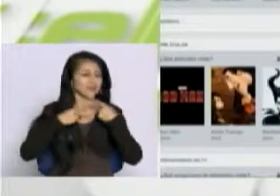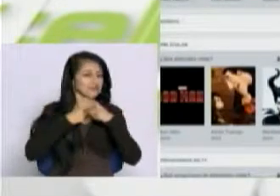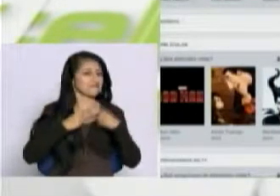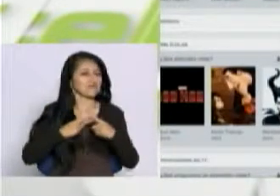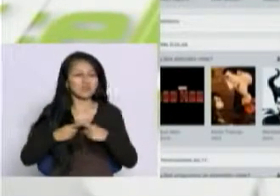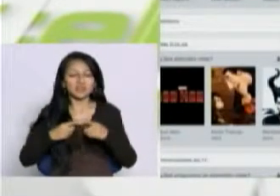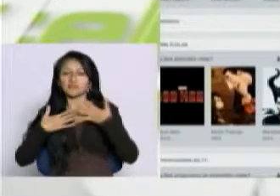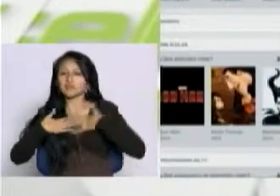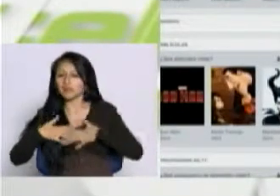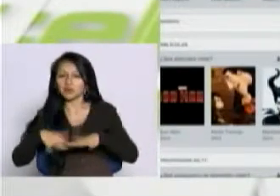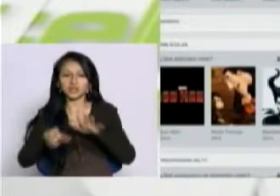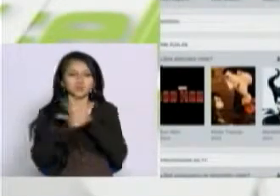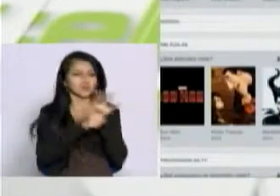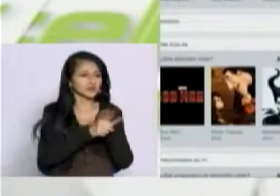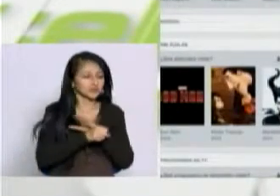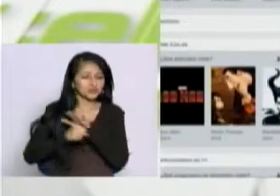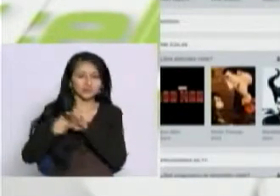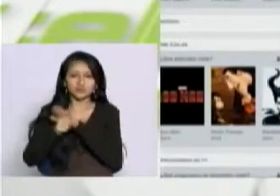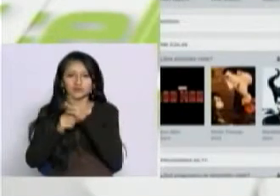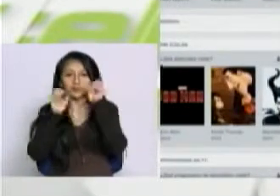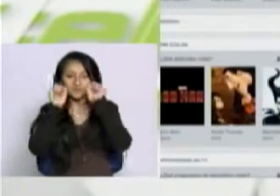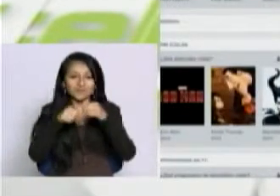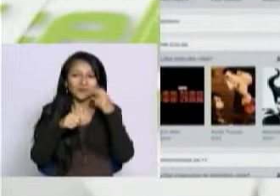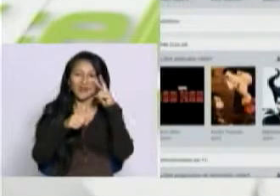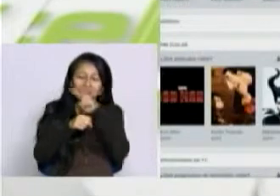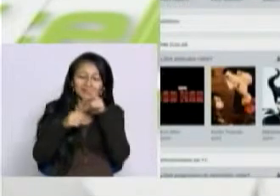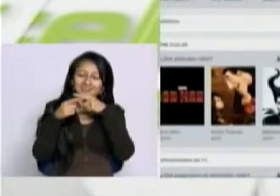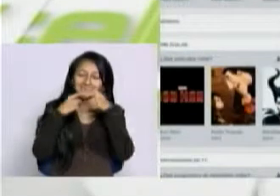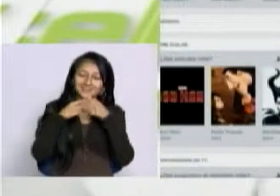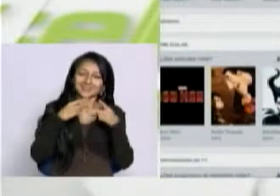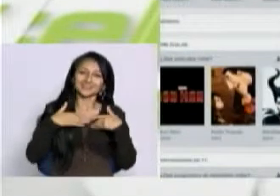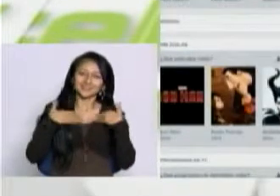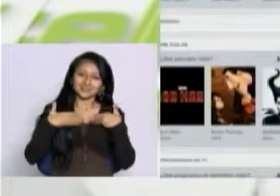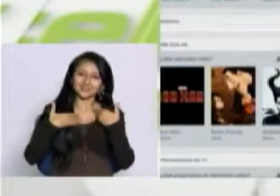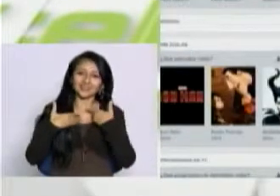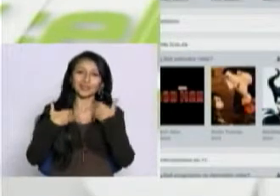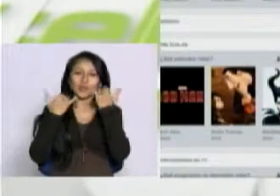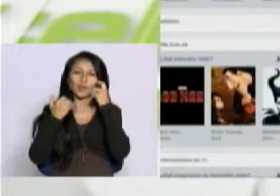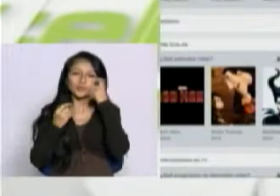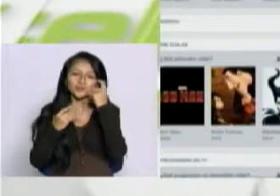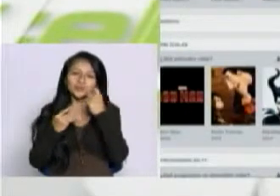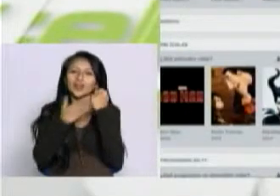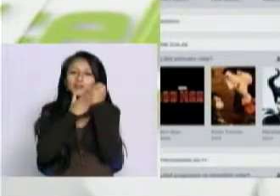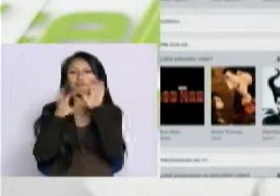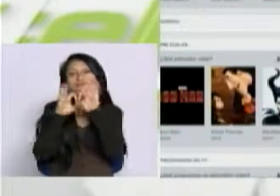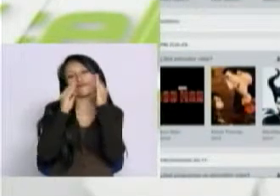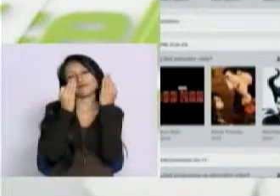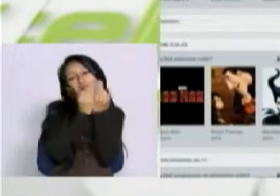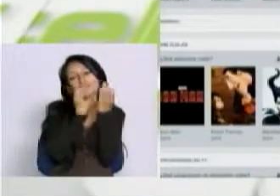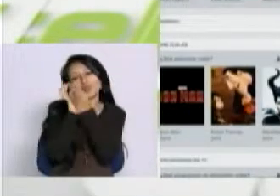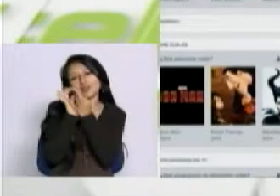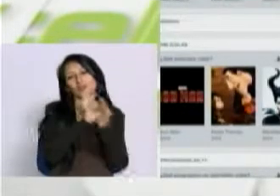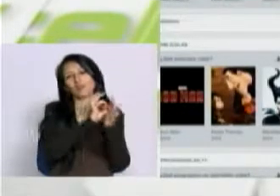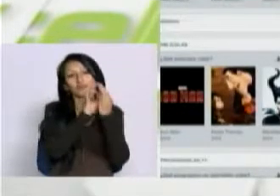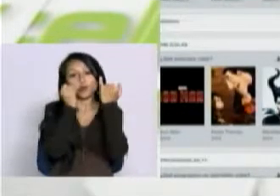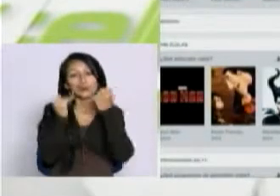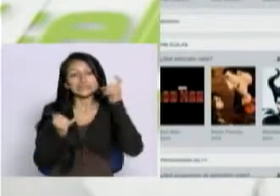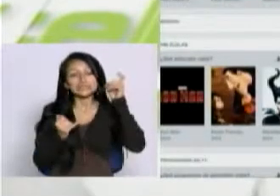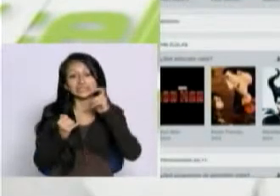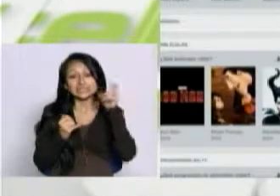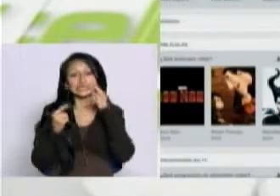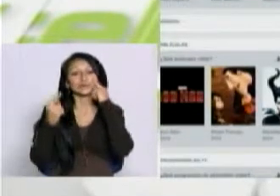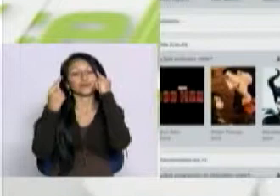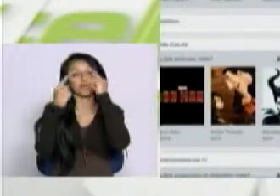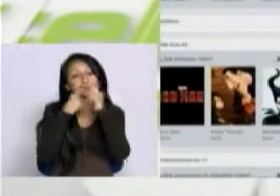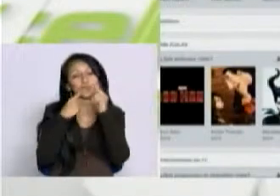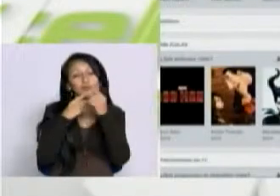en la situación que se encuentren, se puedan divertir sanamente y buscar ese espacio en familia del cual se necesita como